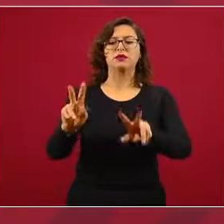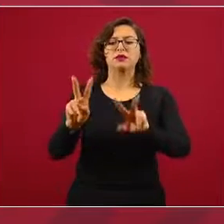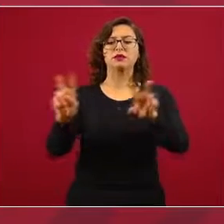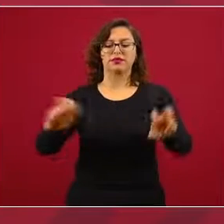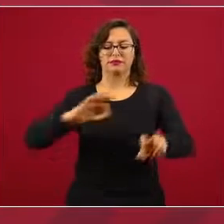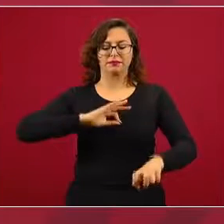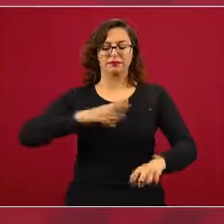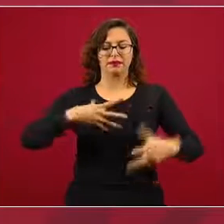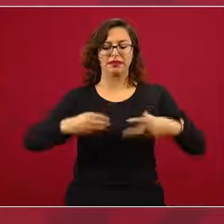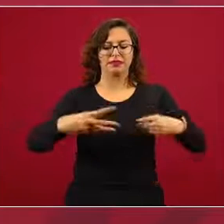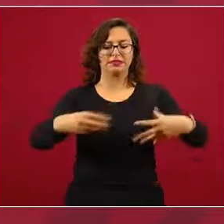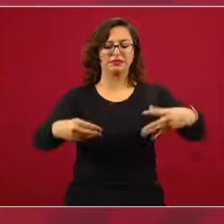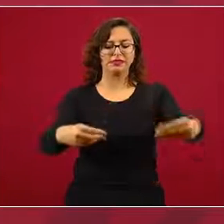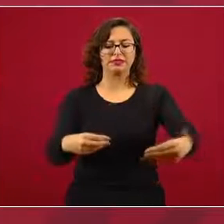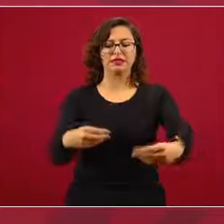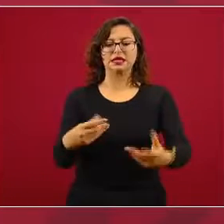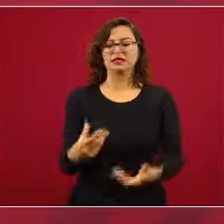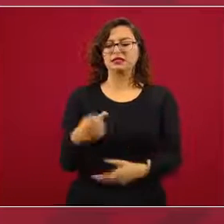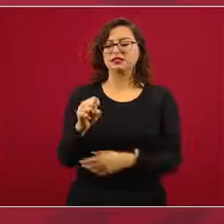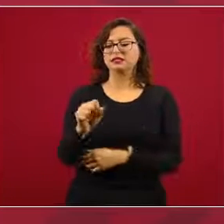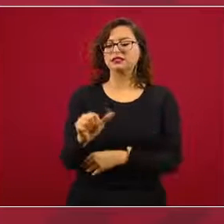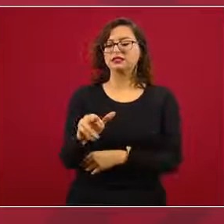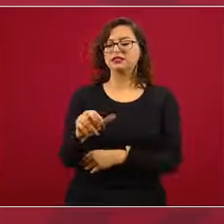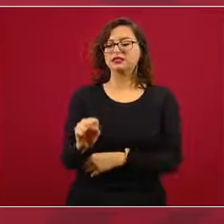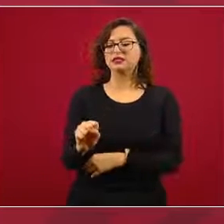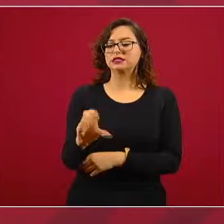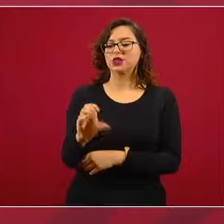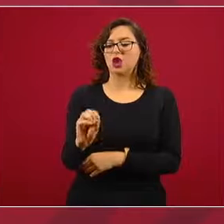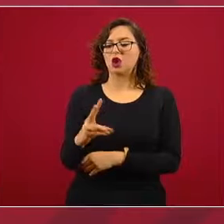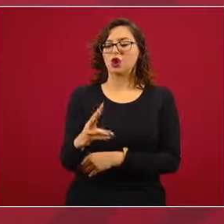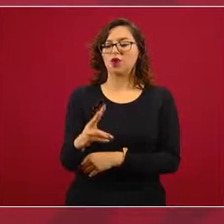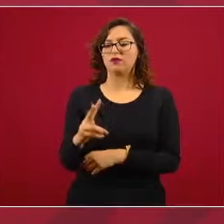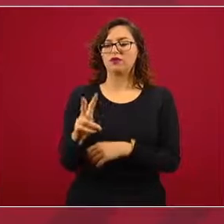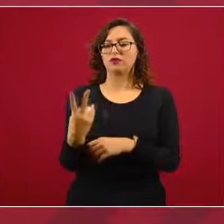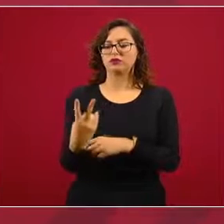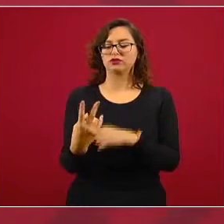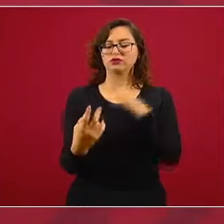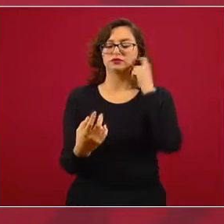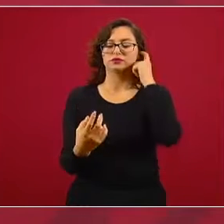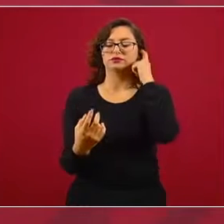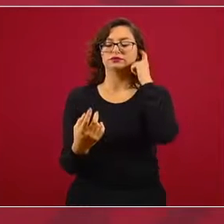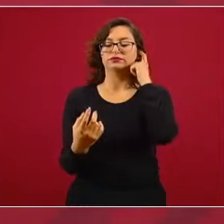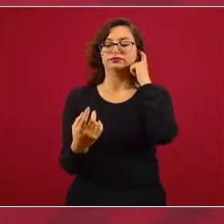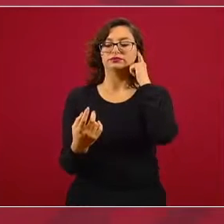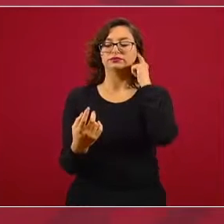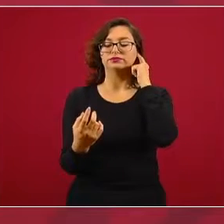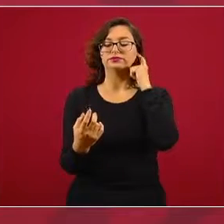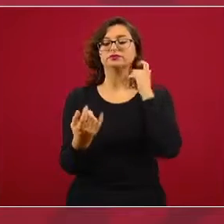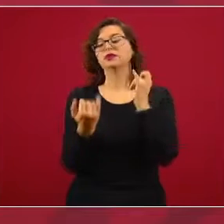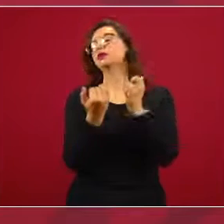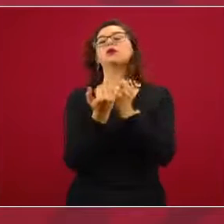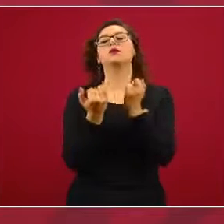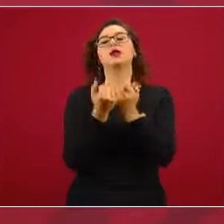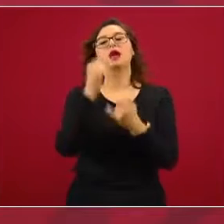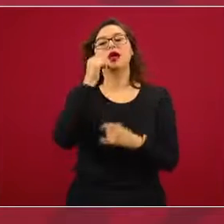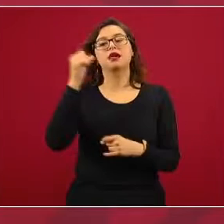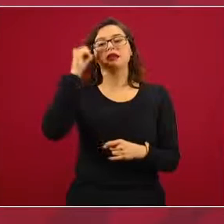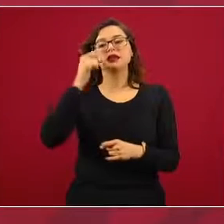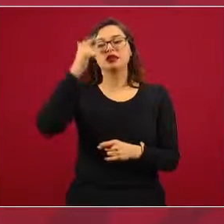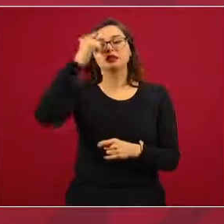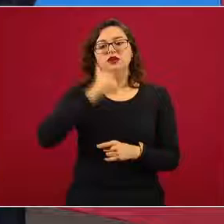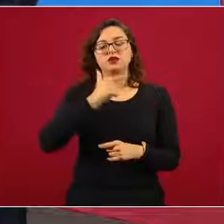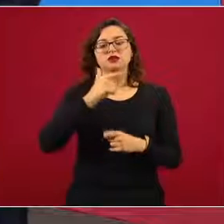por el SARS-CoV-2. En este momento, en esta ocasión, como ya oyeron desde ayer en la noche, tenemos